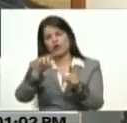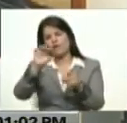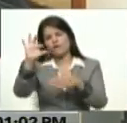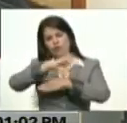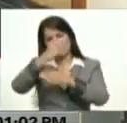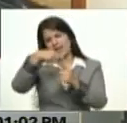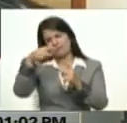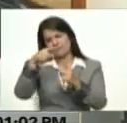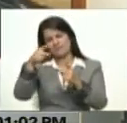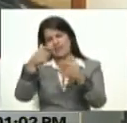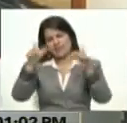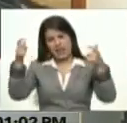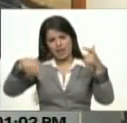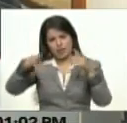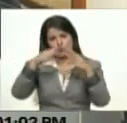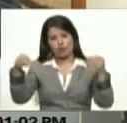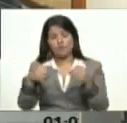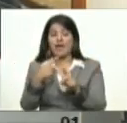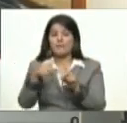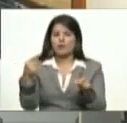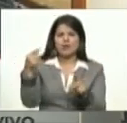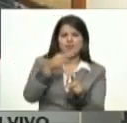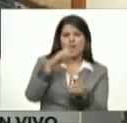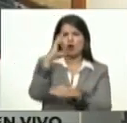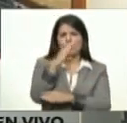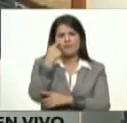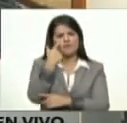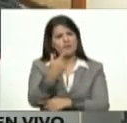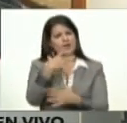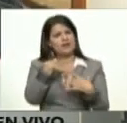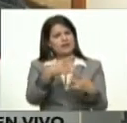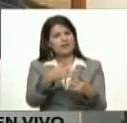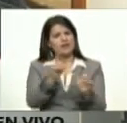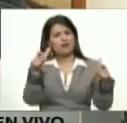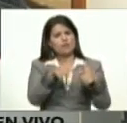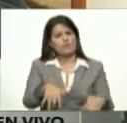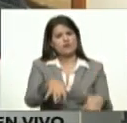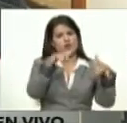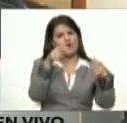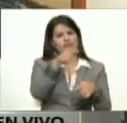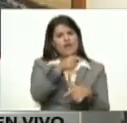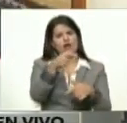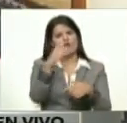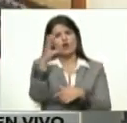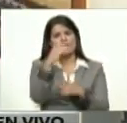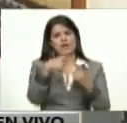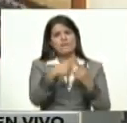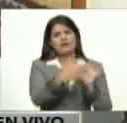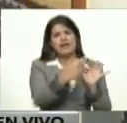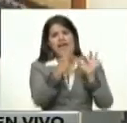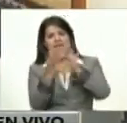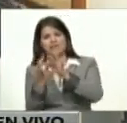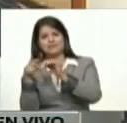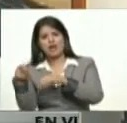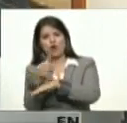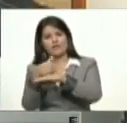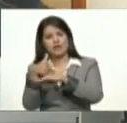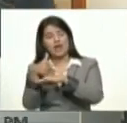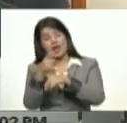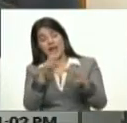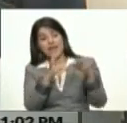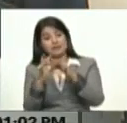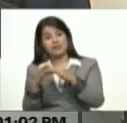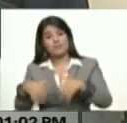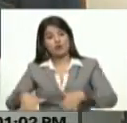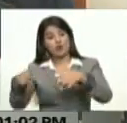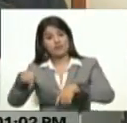Colombia, intereses internos, nacionales, burgueses de Colombia, con alianzas con la burguesía nacional, bueno, han generado, por